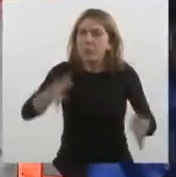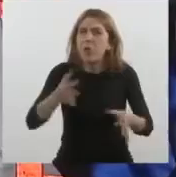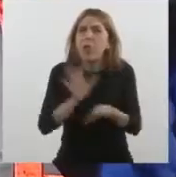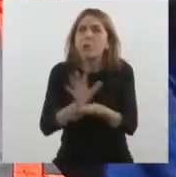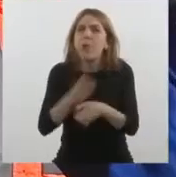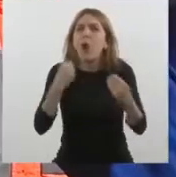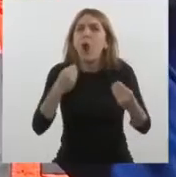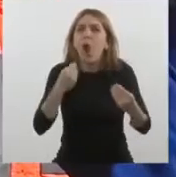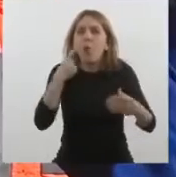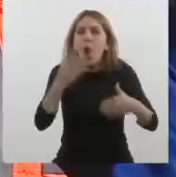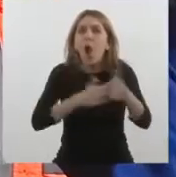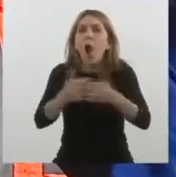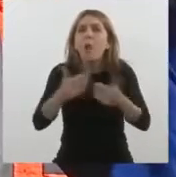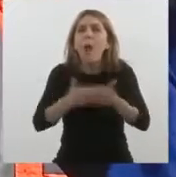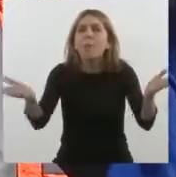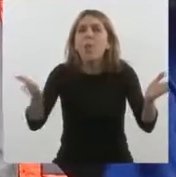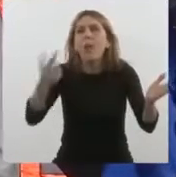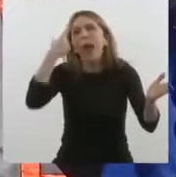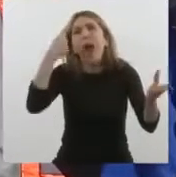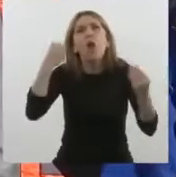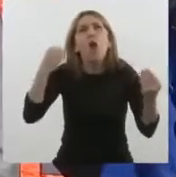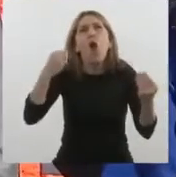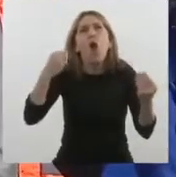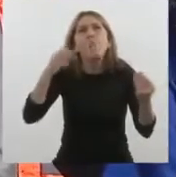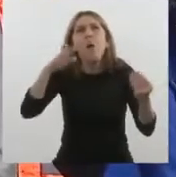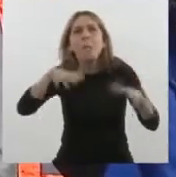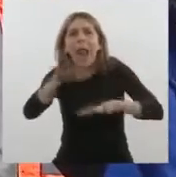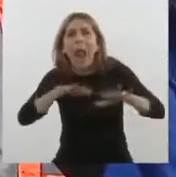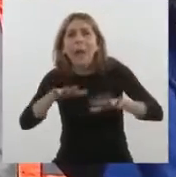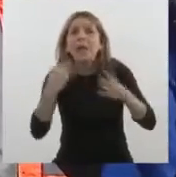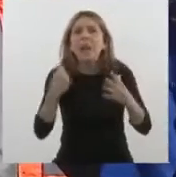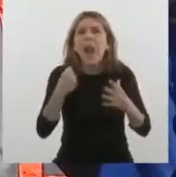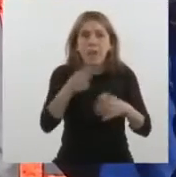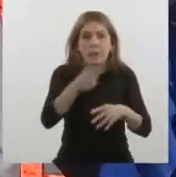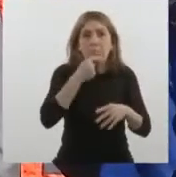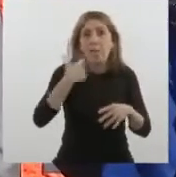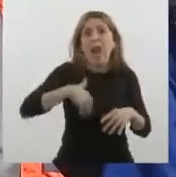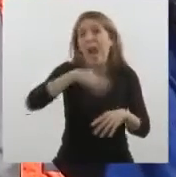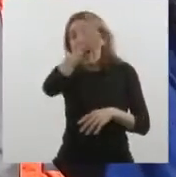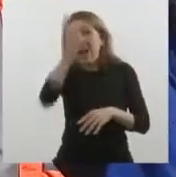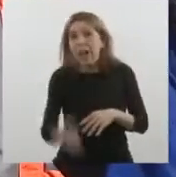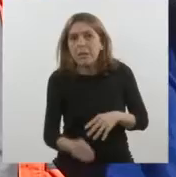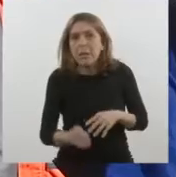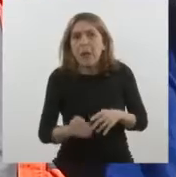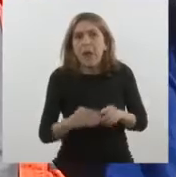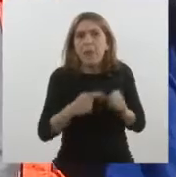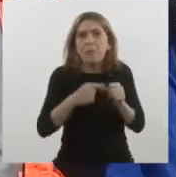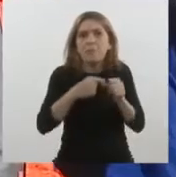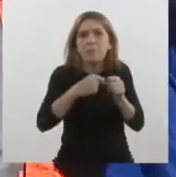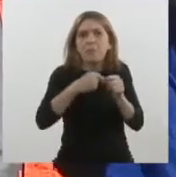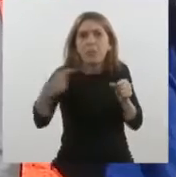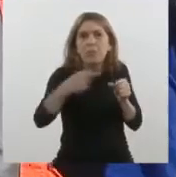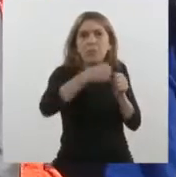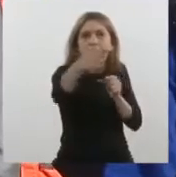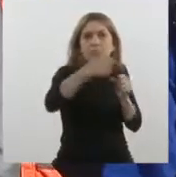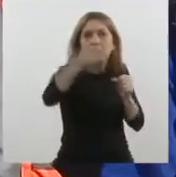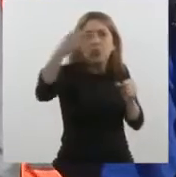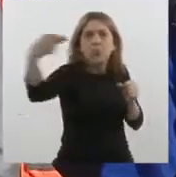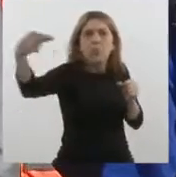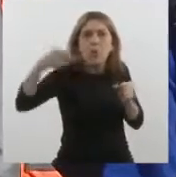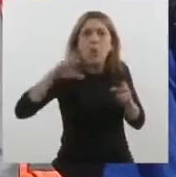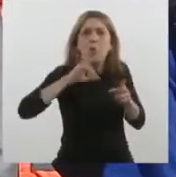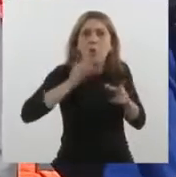de la obra pública. La obra pública para nosotros es conectar a la Argentina, es acercar pueblos,